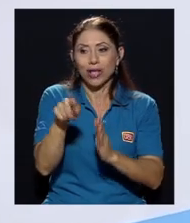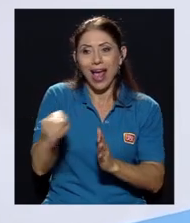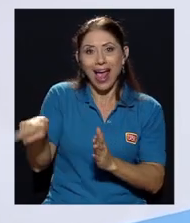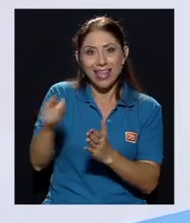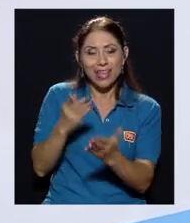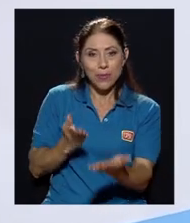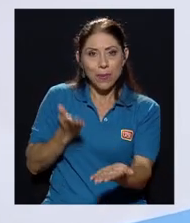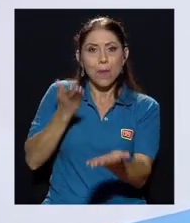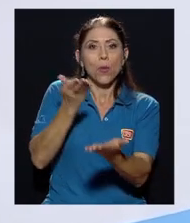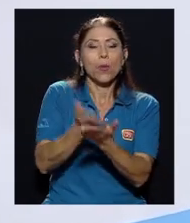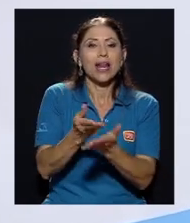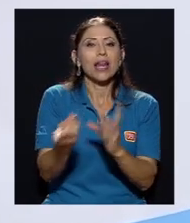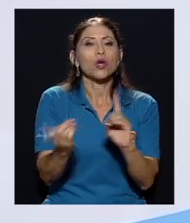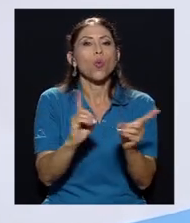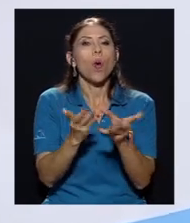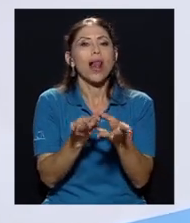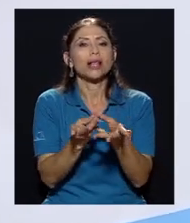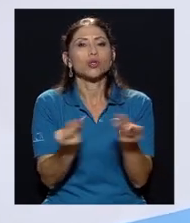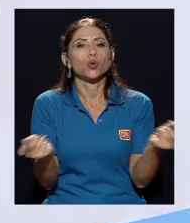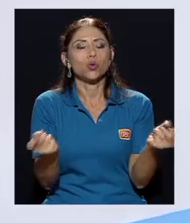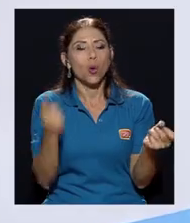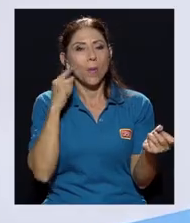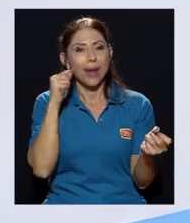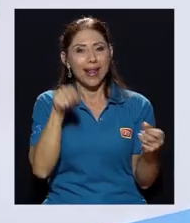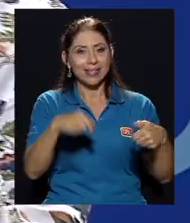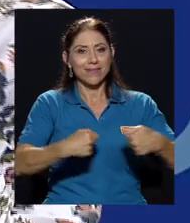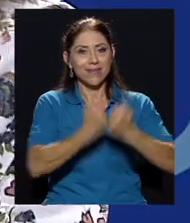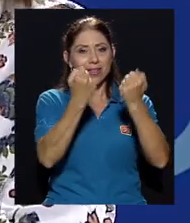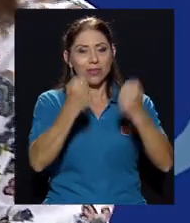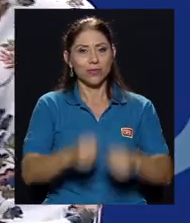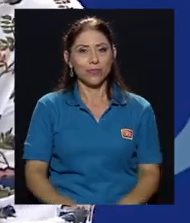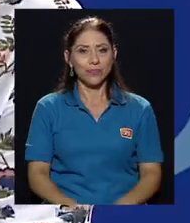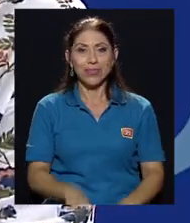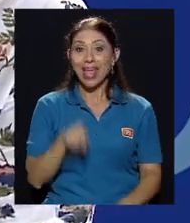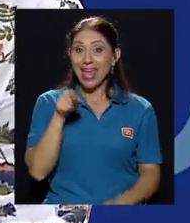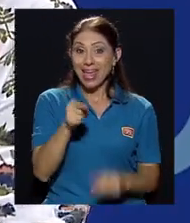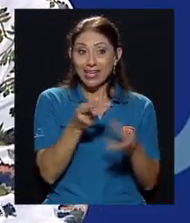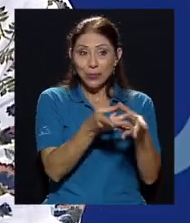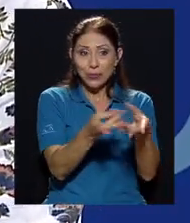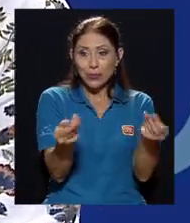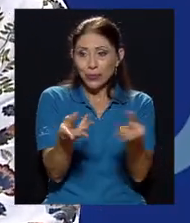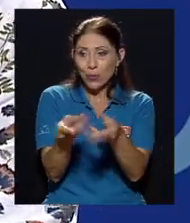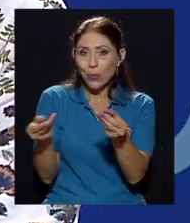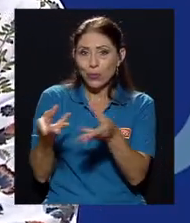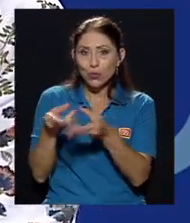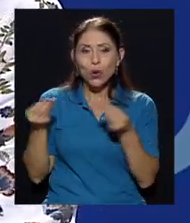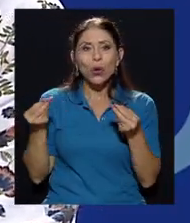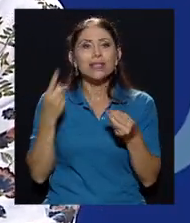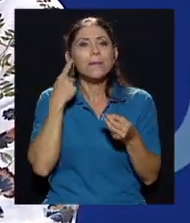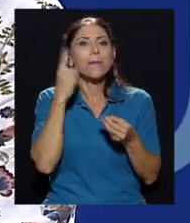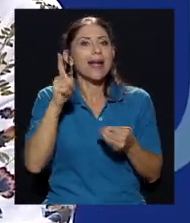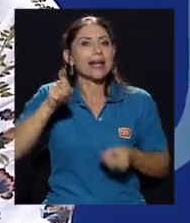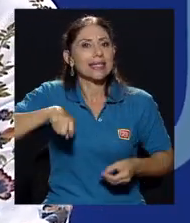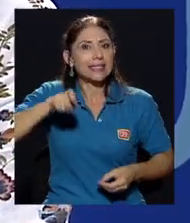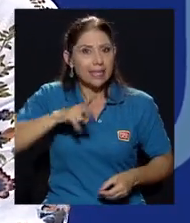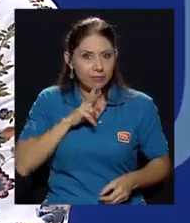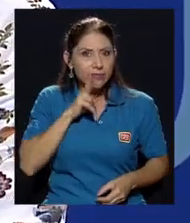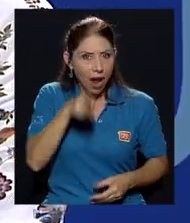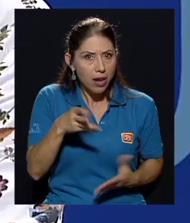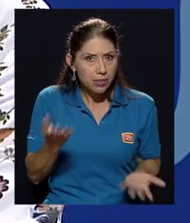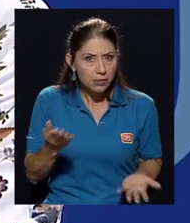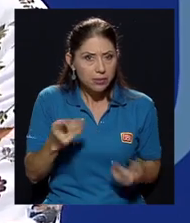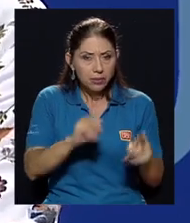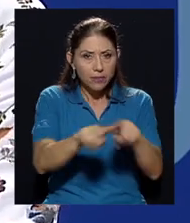la solución innovadora para ese reto que ha sido planteado estas soluciones son las necesidades reales de